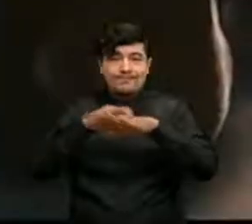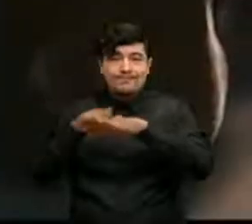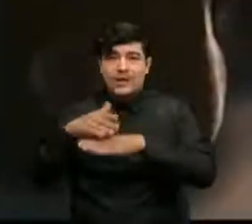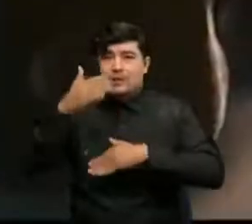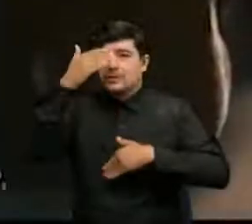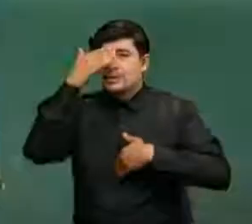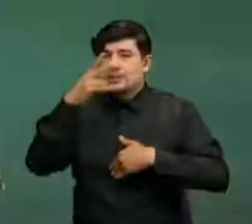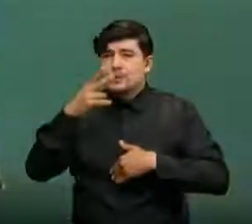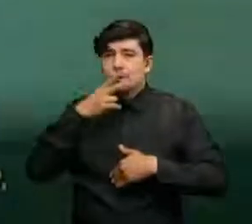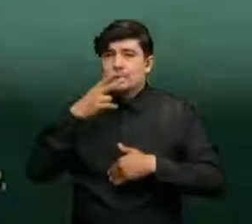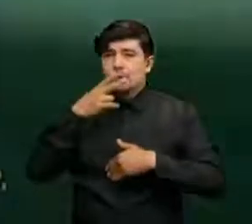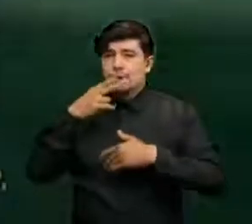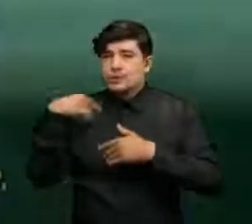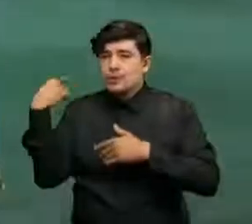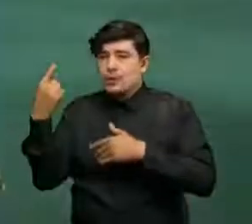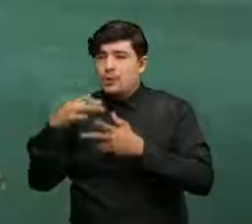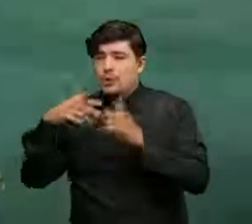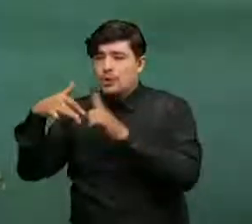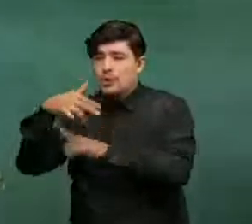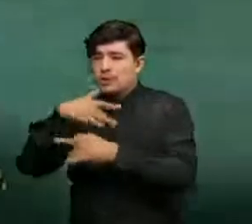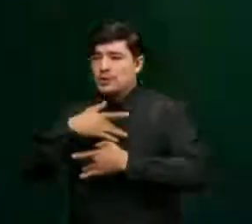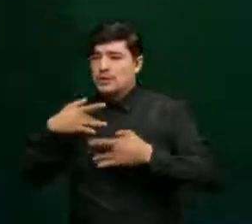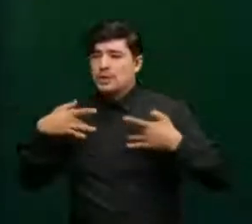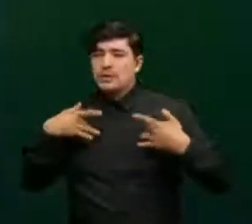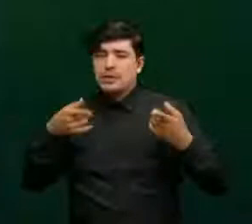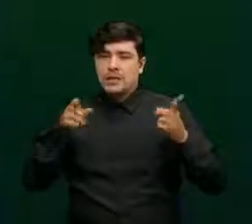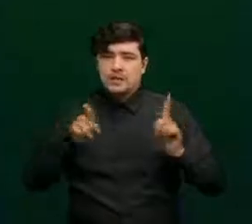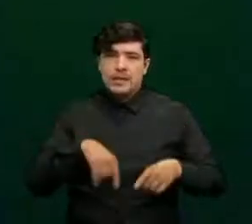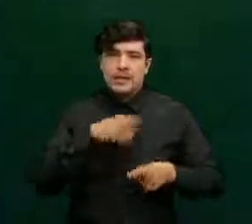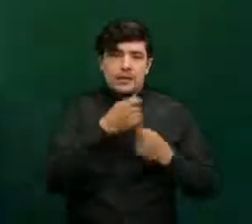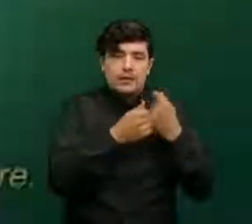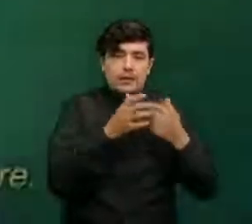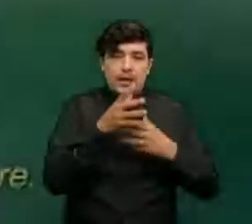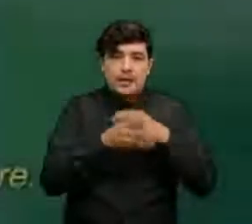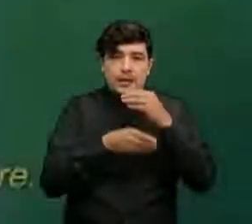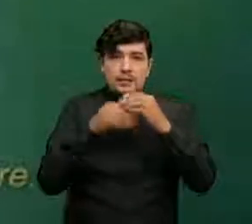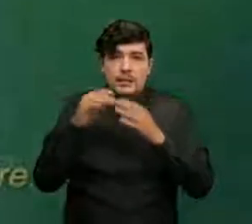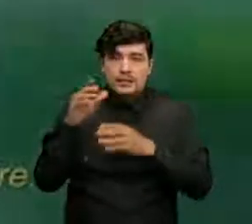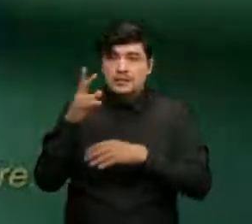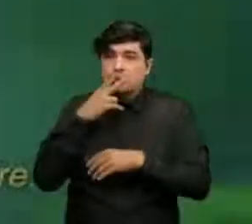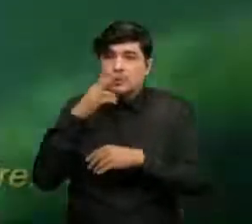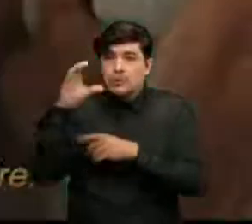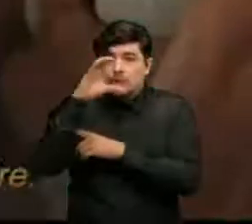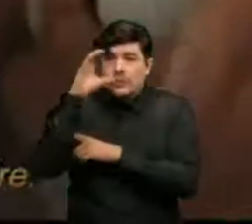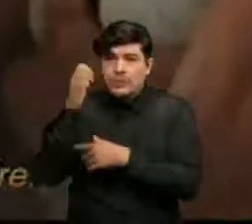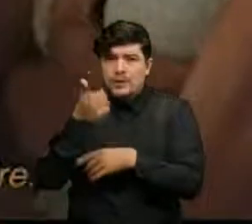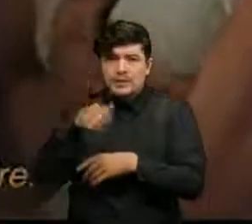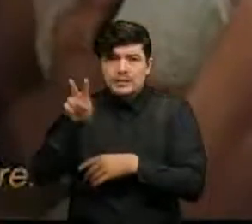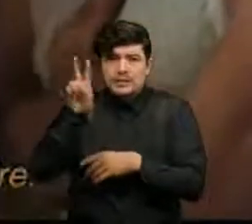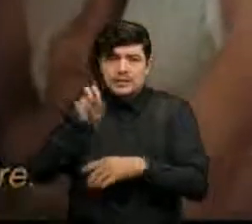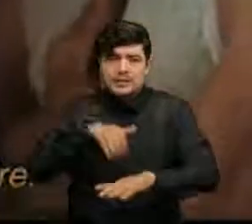tabaco no es solo en temas de salud, sino económicos. El tabaco le cuesta a Colombia 17 billones de pesos al año.